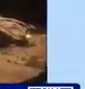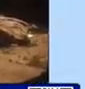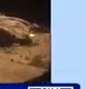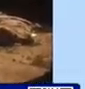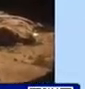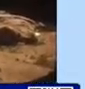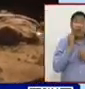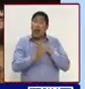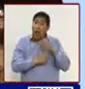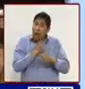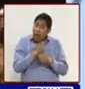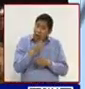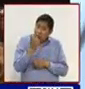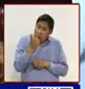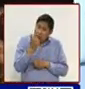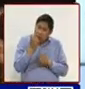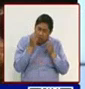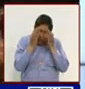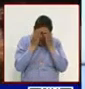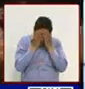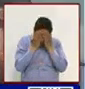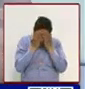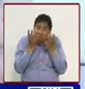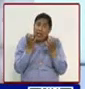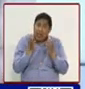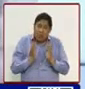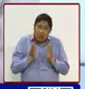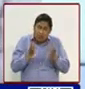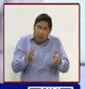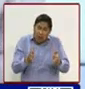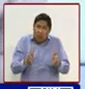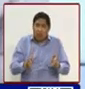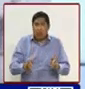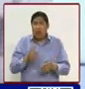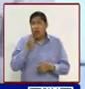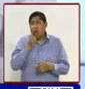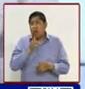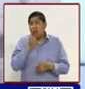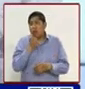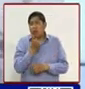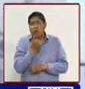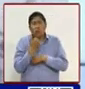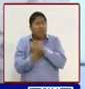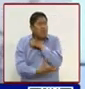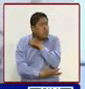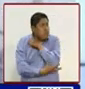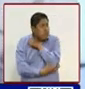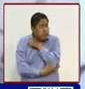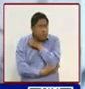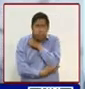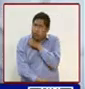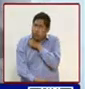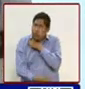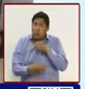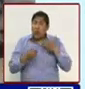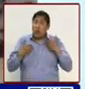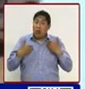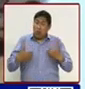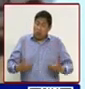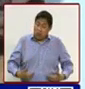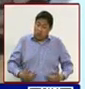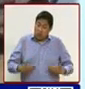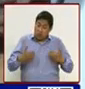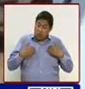de las personas para la compra del ataúd, para el velorio, para el entierro, ya que la mujer era de escasos recursos económicos. El cuerpo continúa